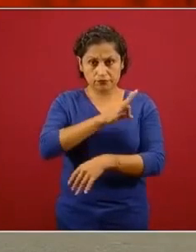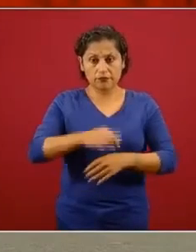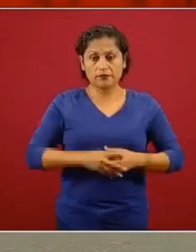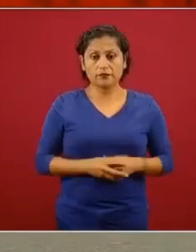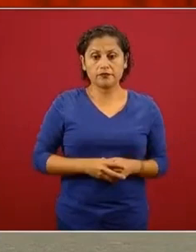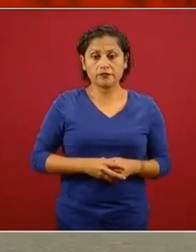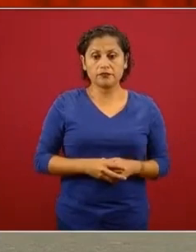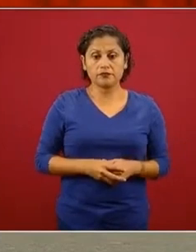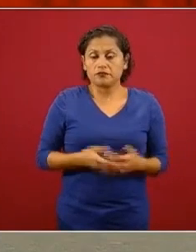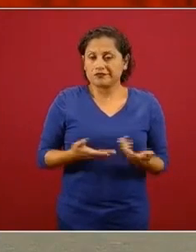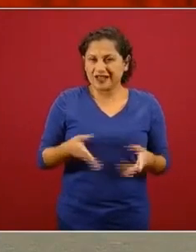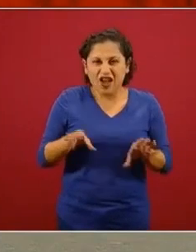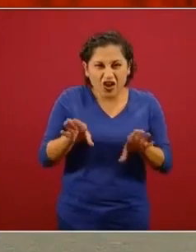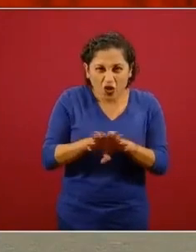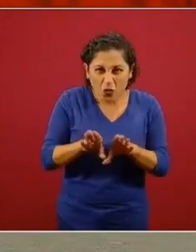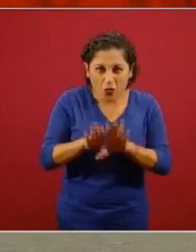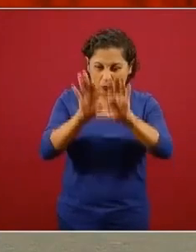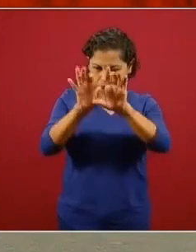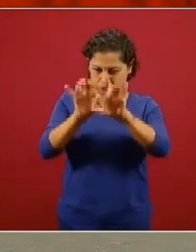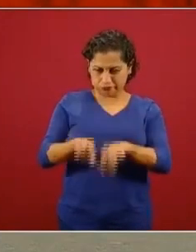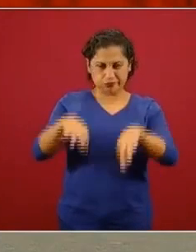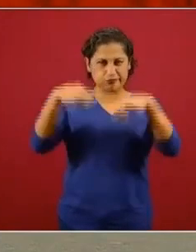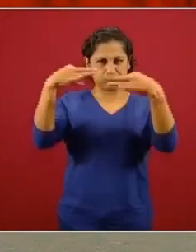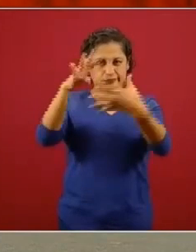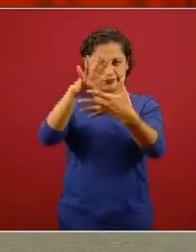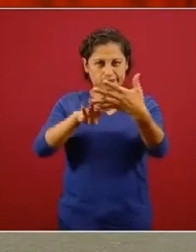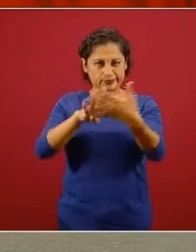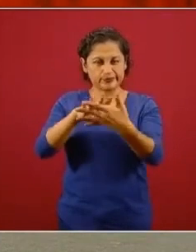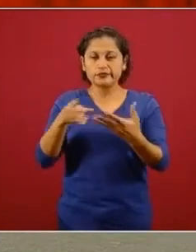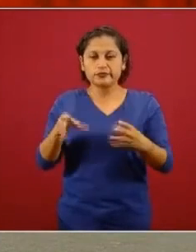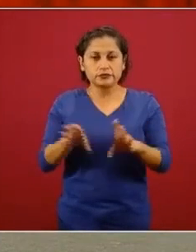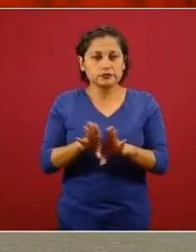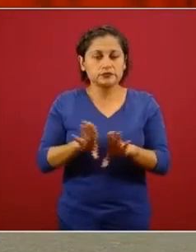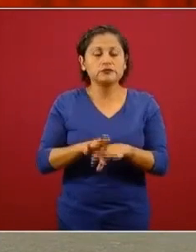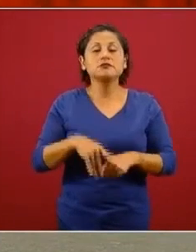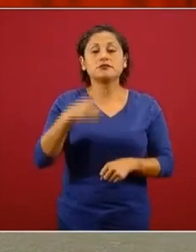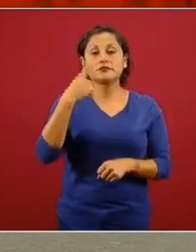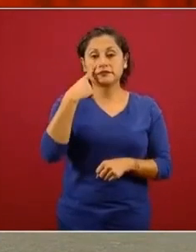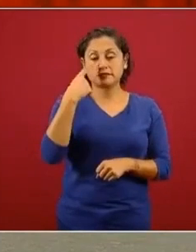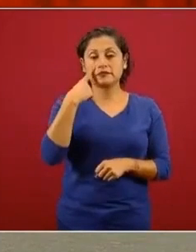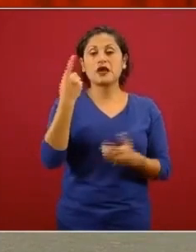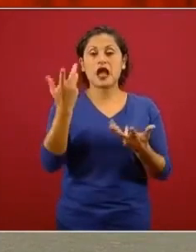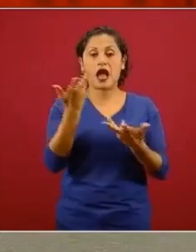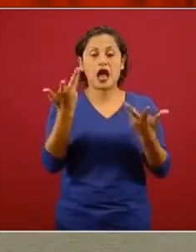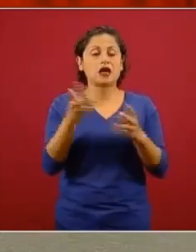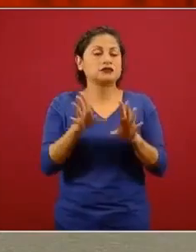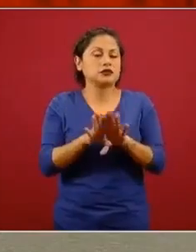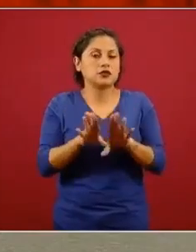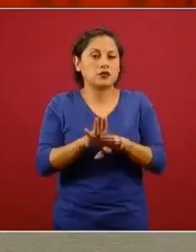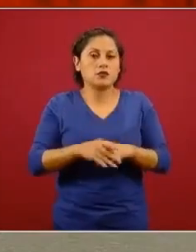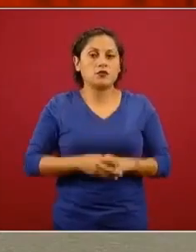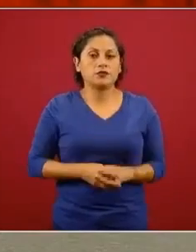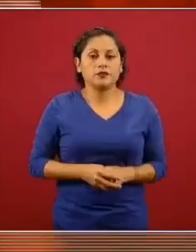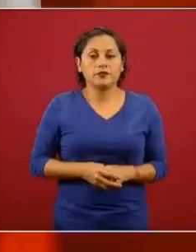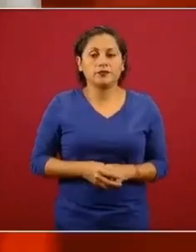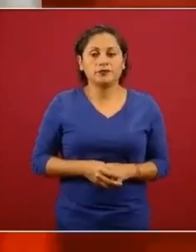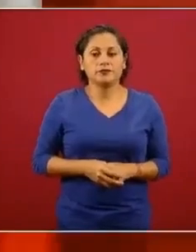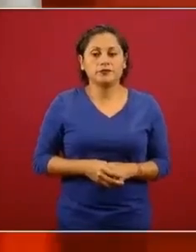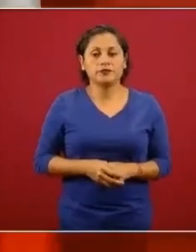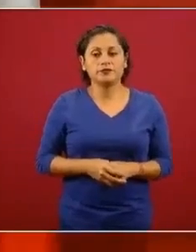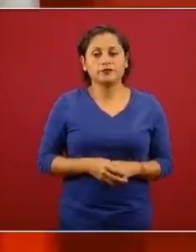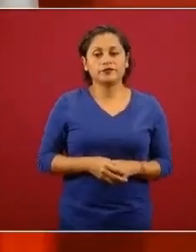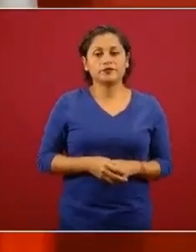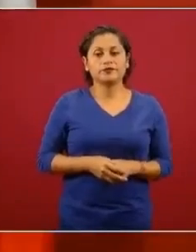¿Cómo se genera la línea de captura? Esto se hace a partir de seguir un procedimiento sencillo que se abre en